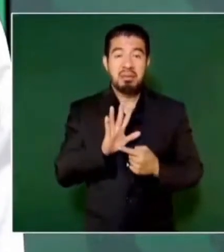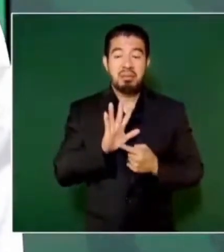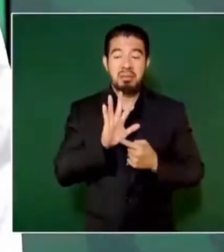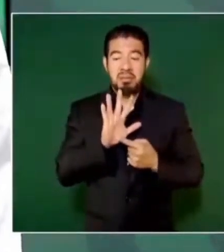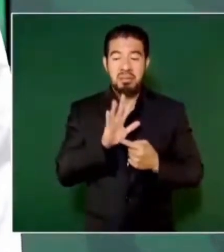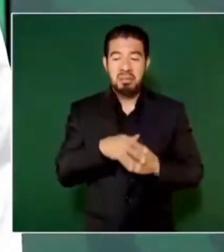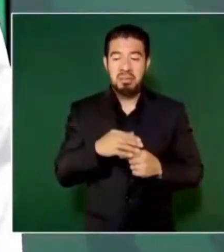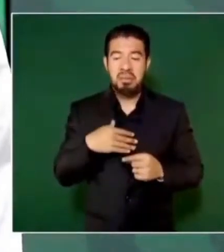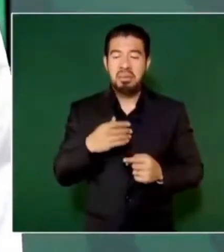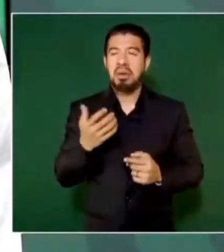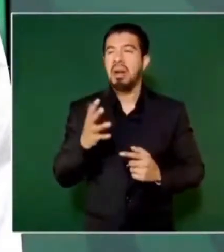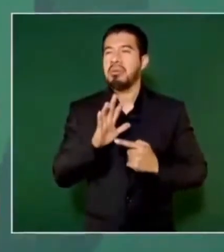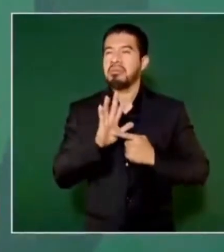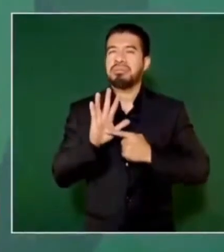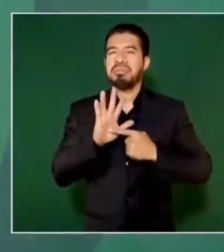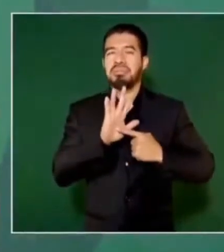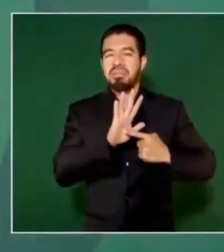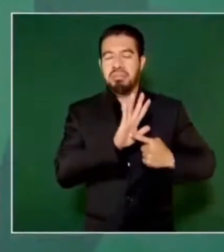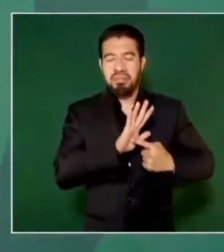manejo publicitario, ¿no?